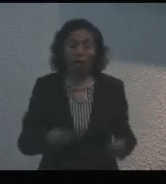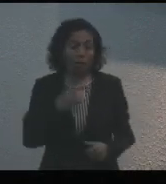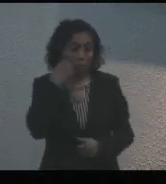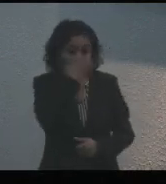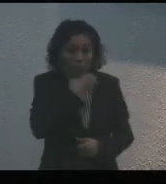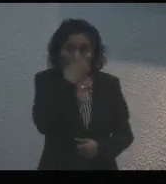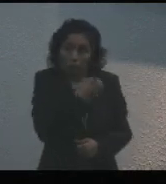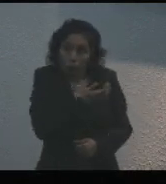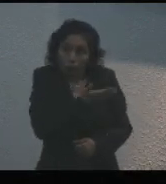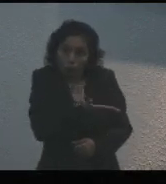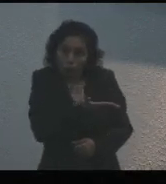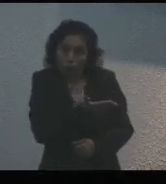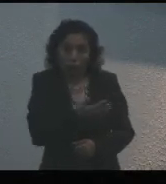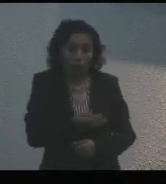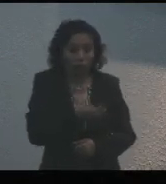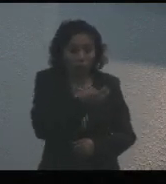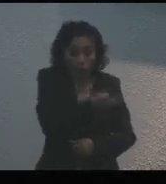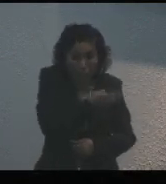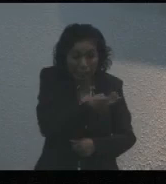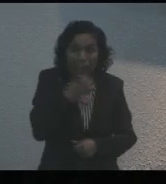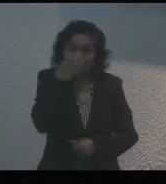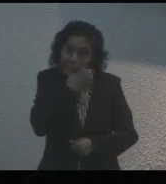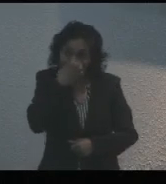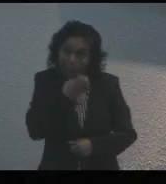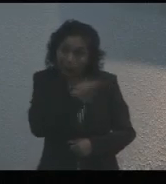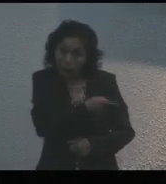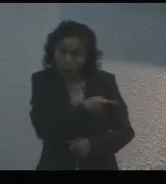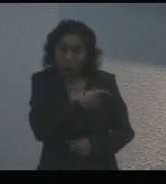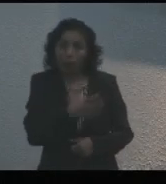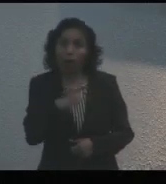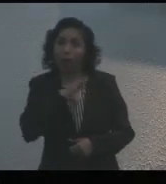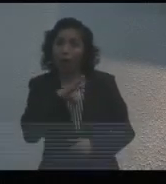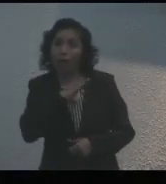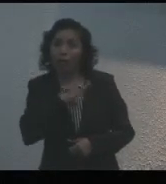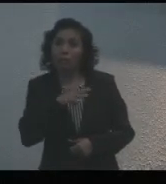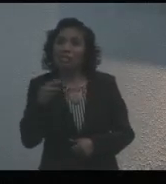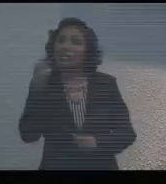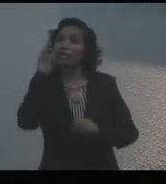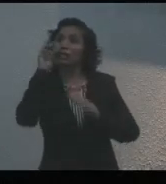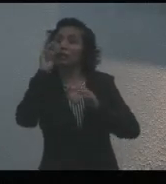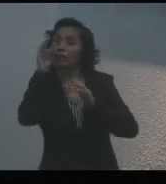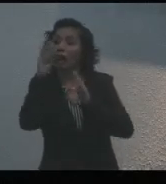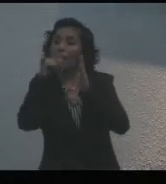colegio, en ese heroico colegio, hay